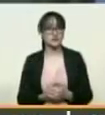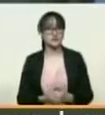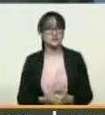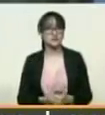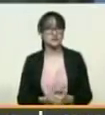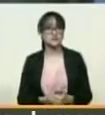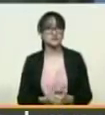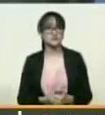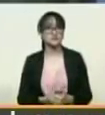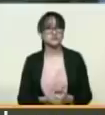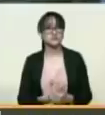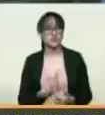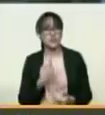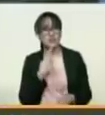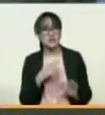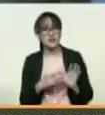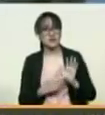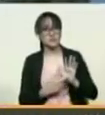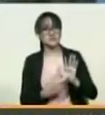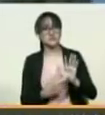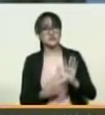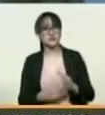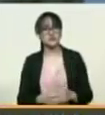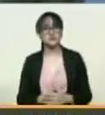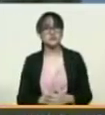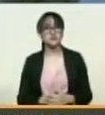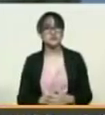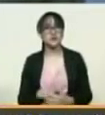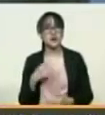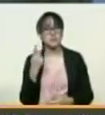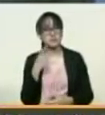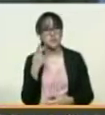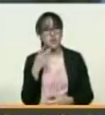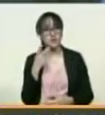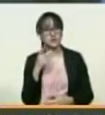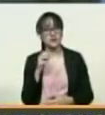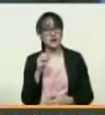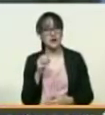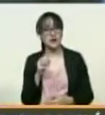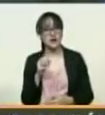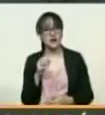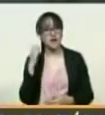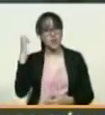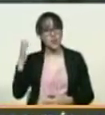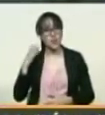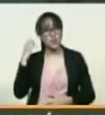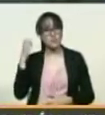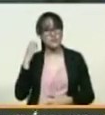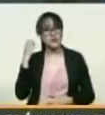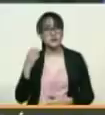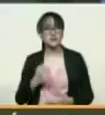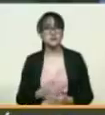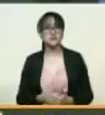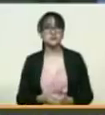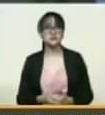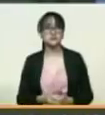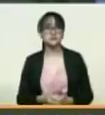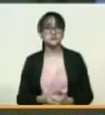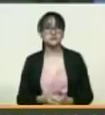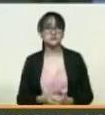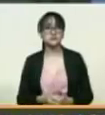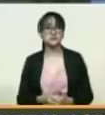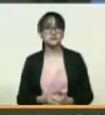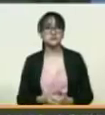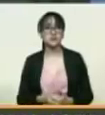alta representante para la política exterior de la Unión Europea, Federica Mogherini, ella me decía, ¿saben que si no me equivoco ellos le